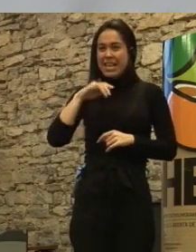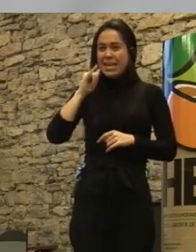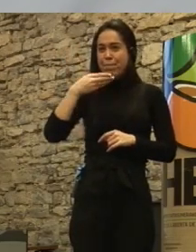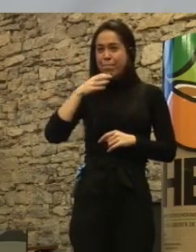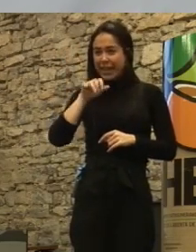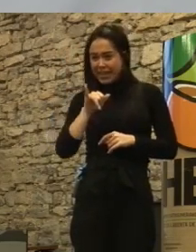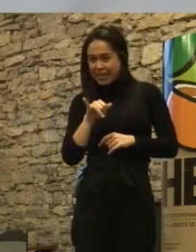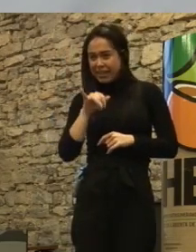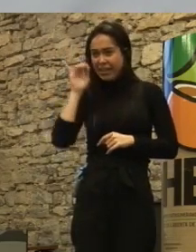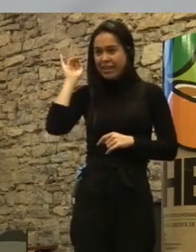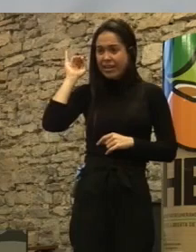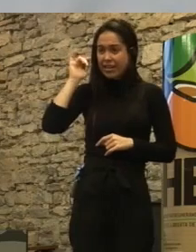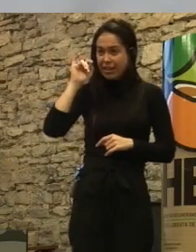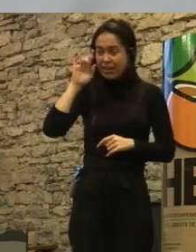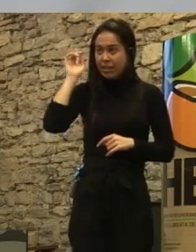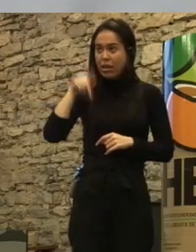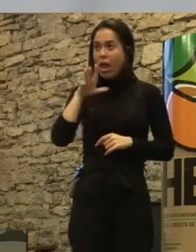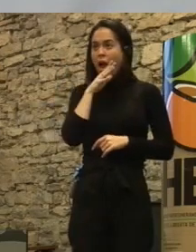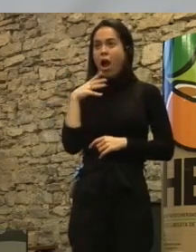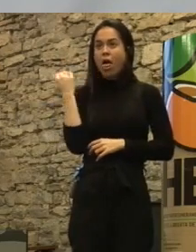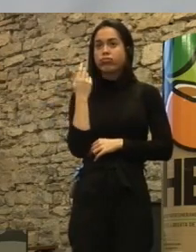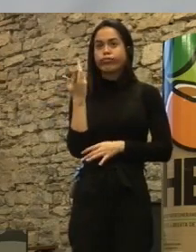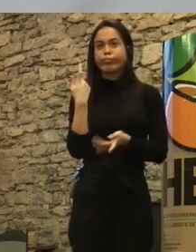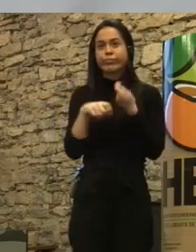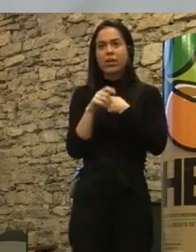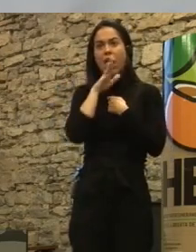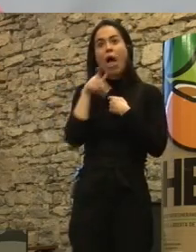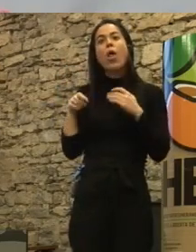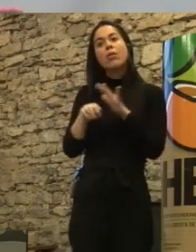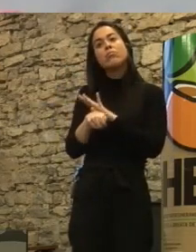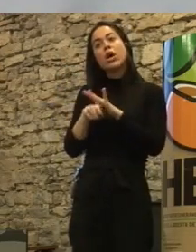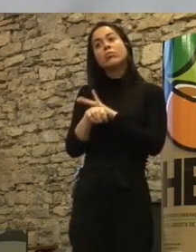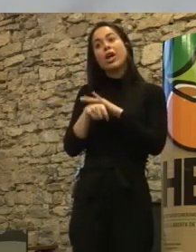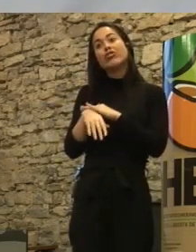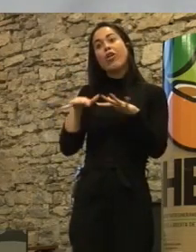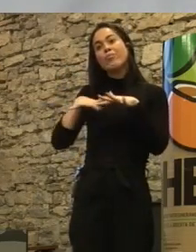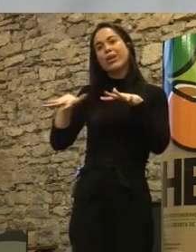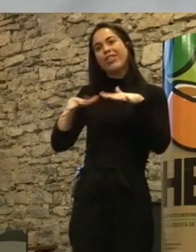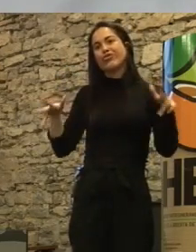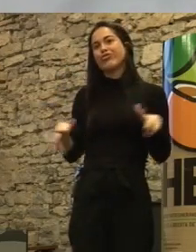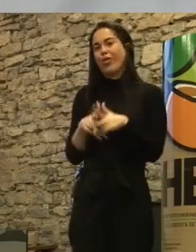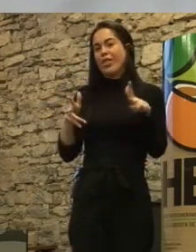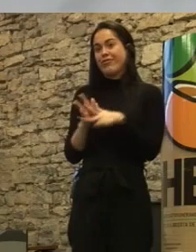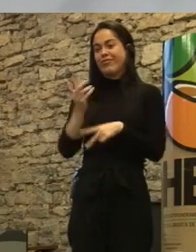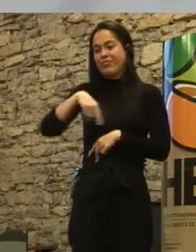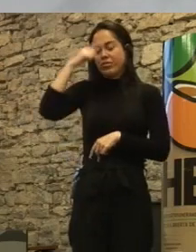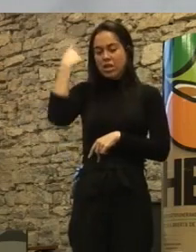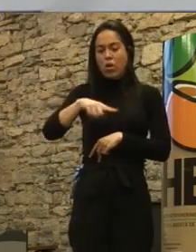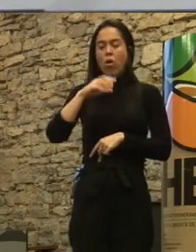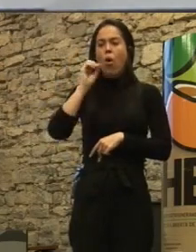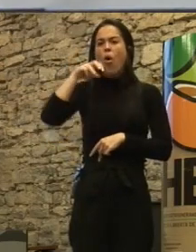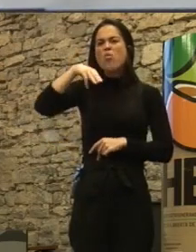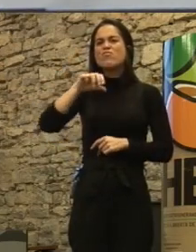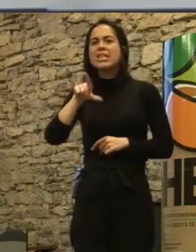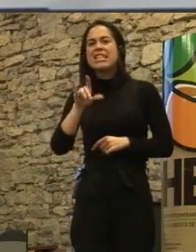la ha vendido por billones y ahora invierte en emprendedores sociales. Nosotros sabemos que ahí hay. O Midyar, que estaba con él, ha hecho